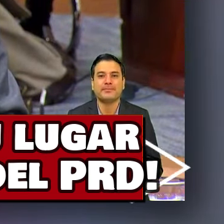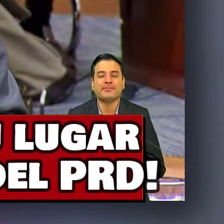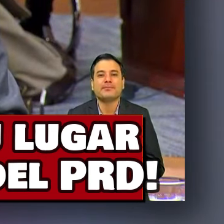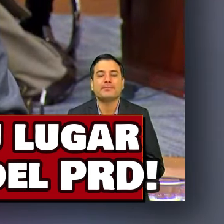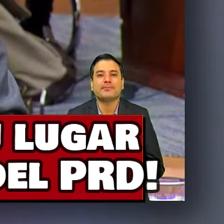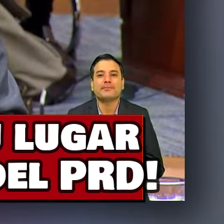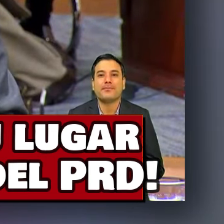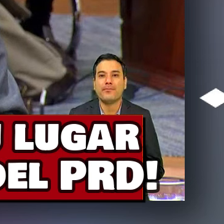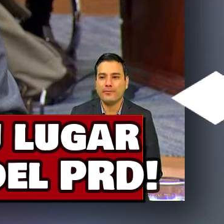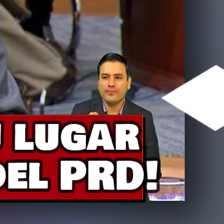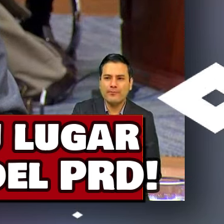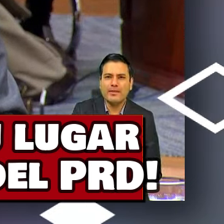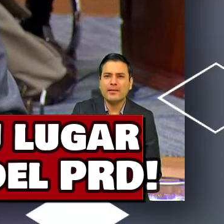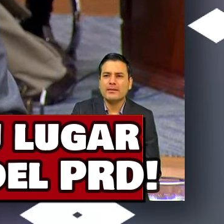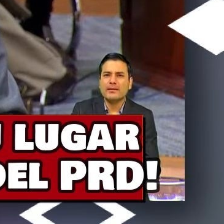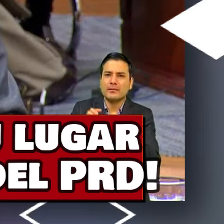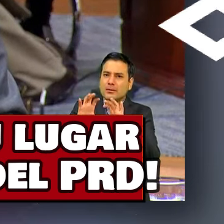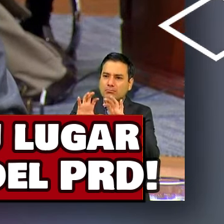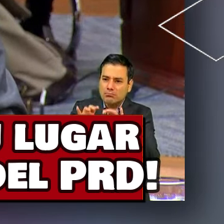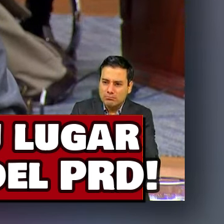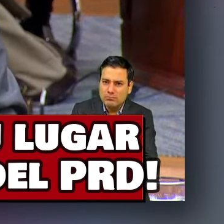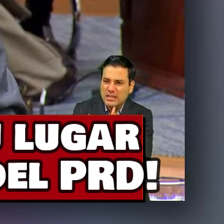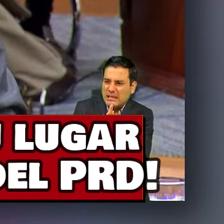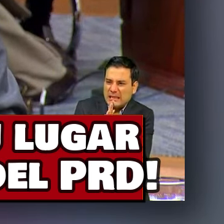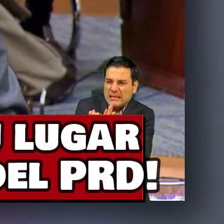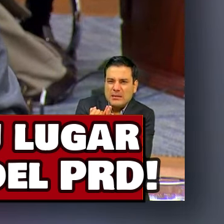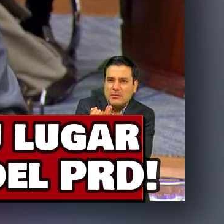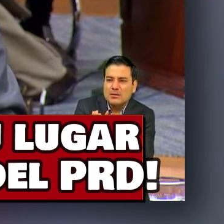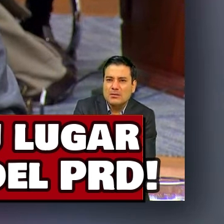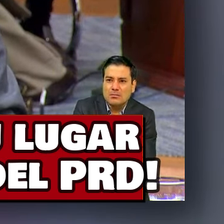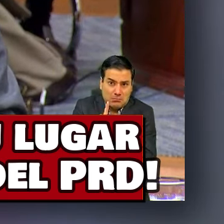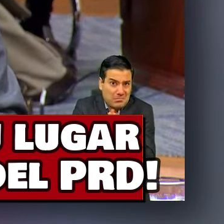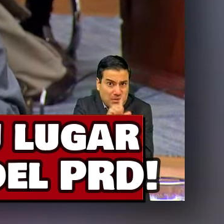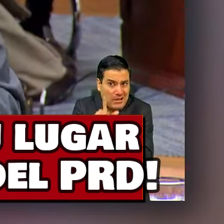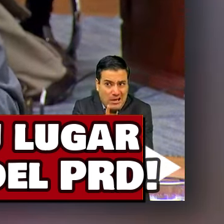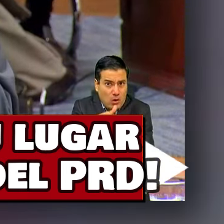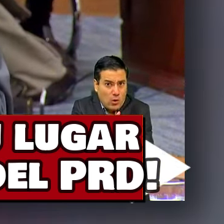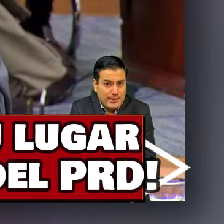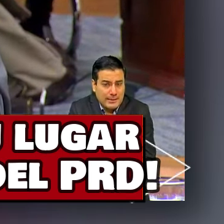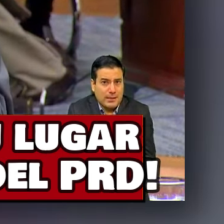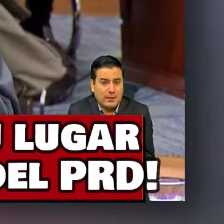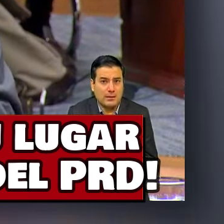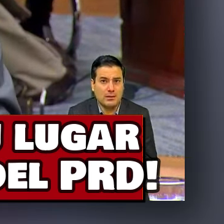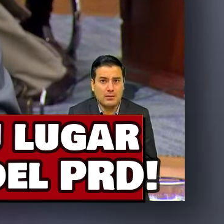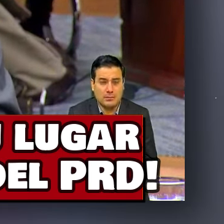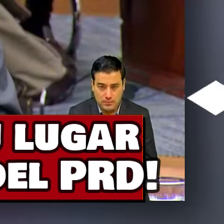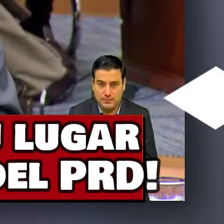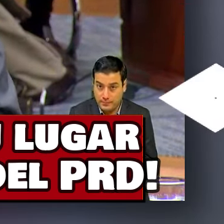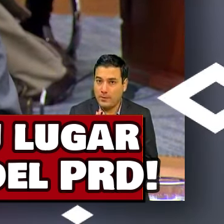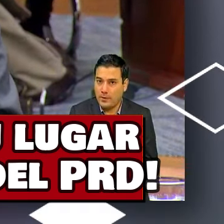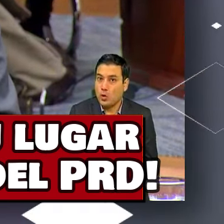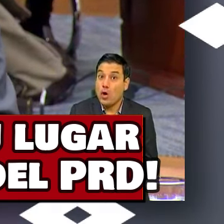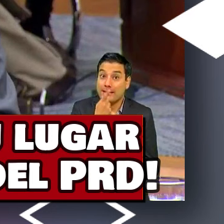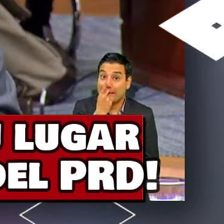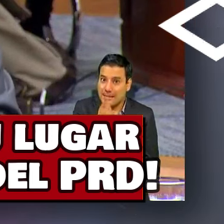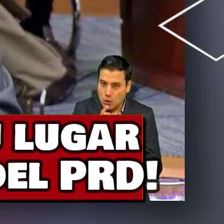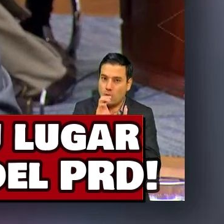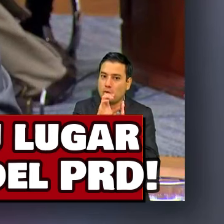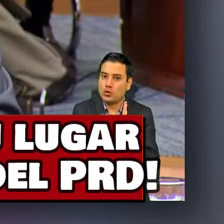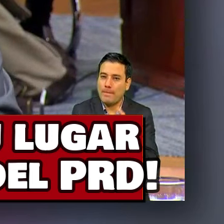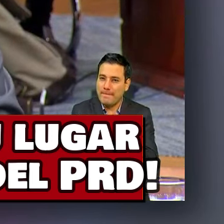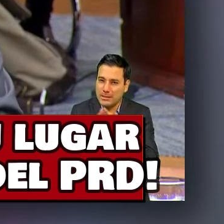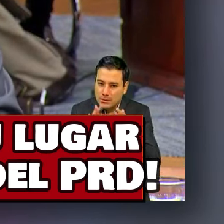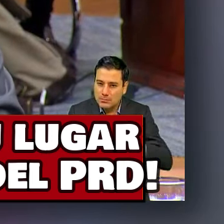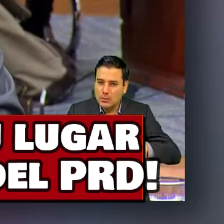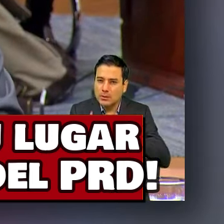El dictamen pretende una solución estrictamente legal, a la cual yo estoy oponiendo un mandato constitucional. Y quiero ser expreso en esto